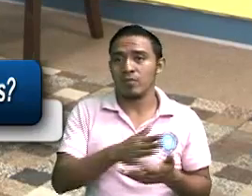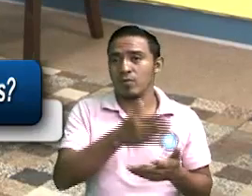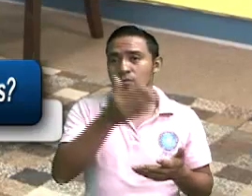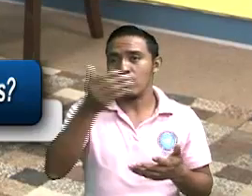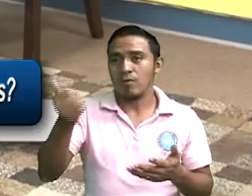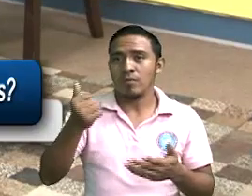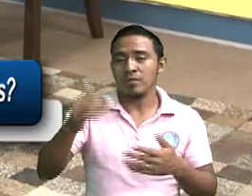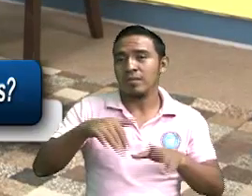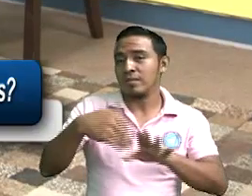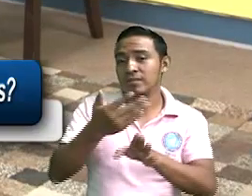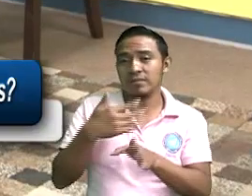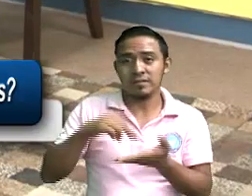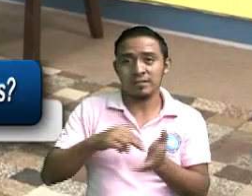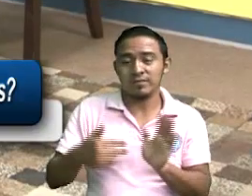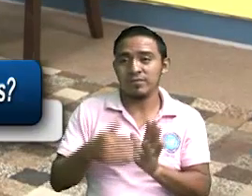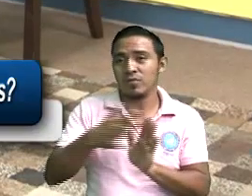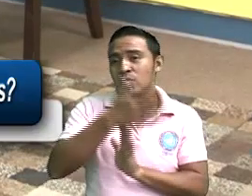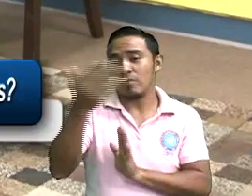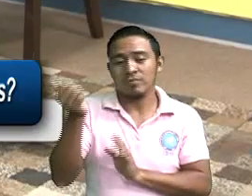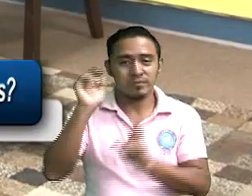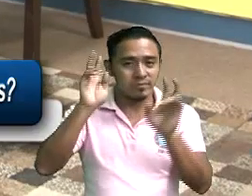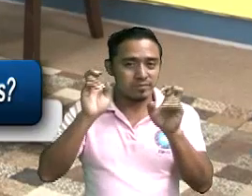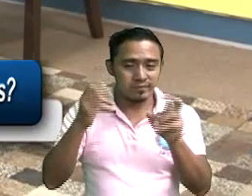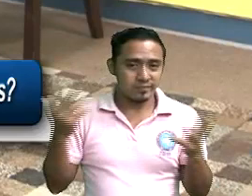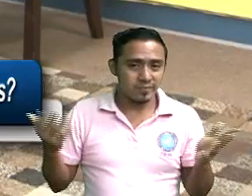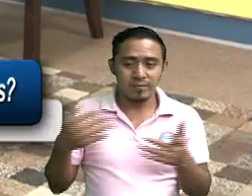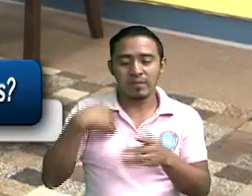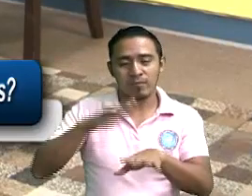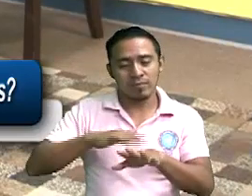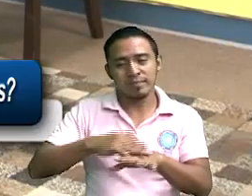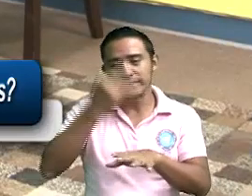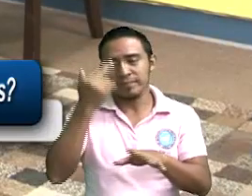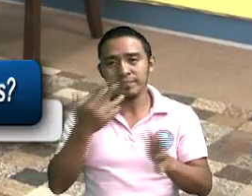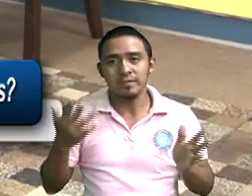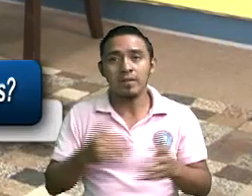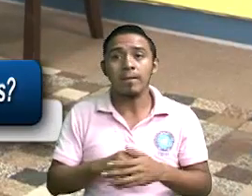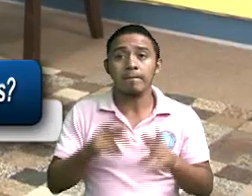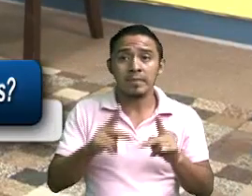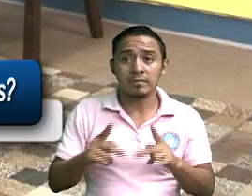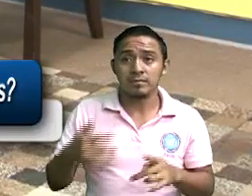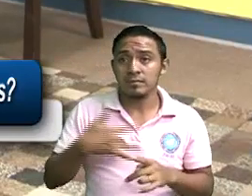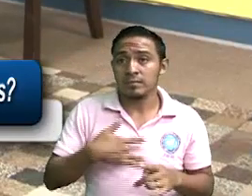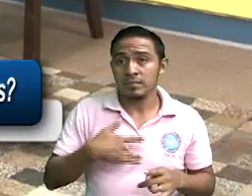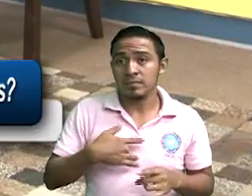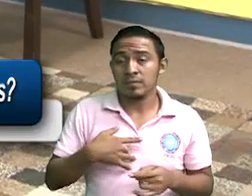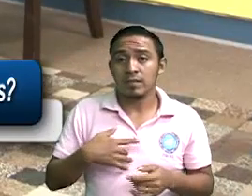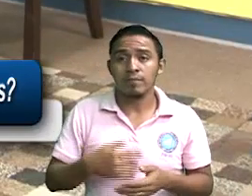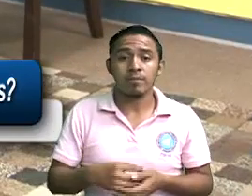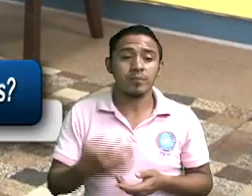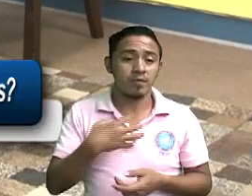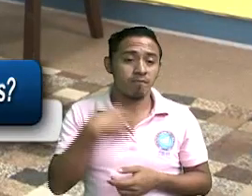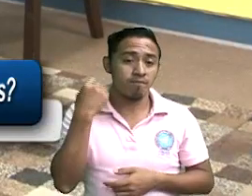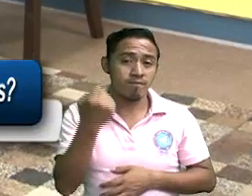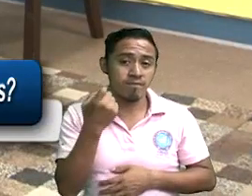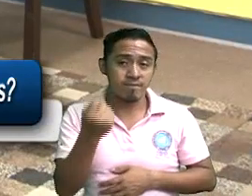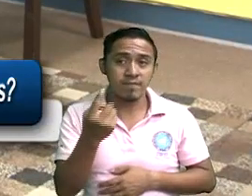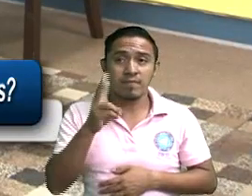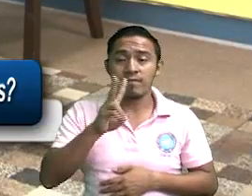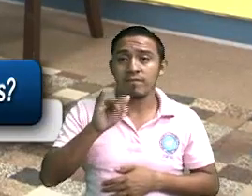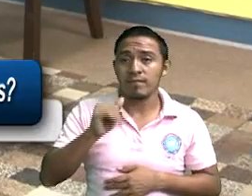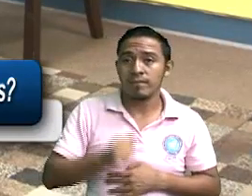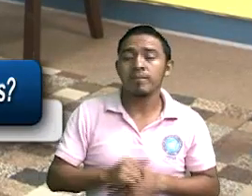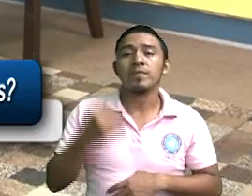otra entrevista, porque otro grupo de enfermedades, pero si el paciente tiene una deficiencia de vitaminas, ahí